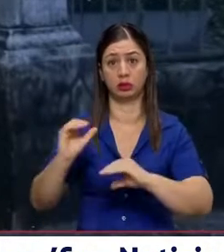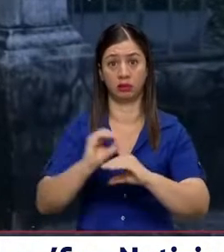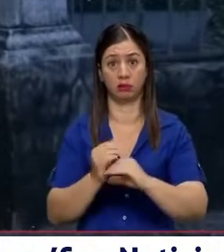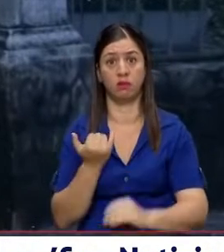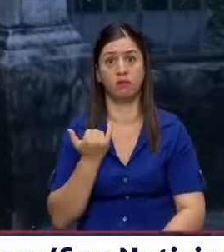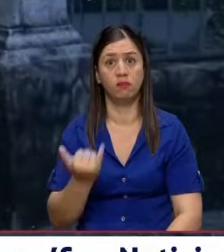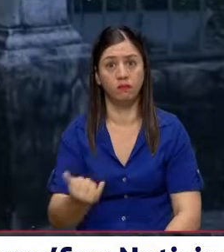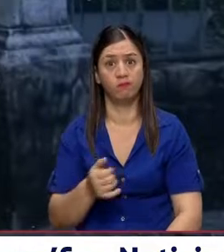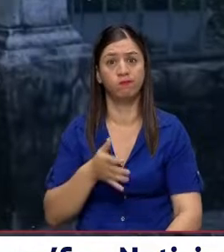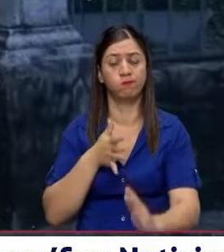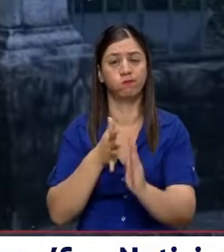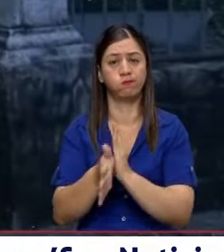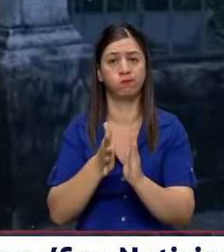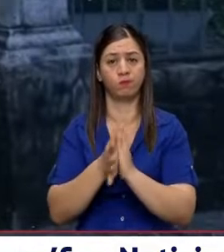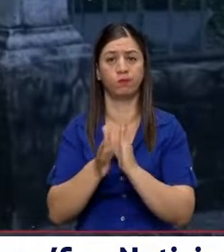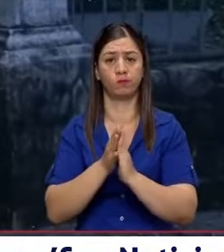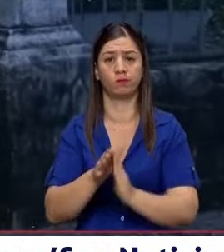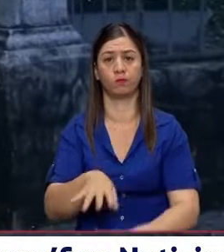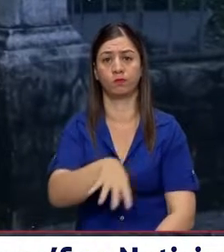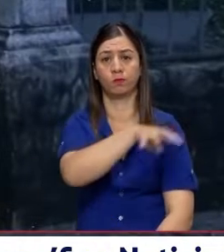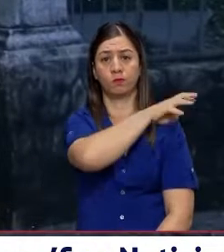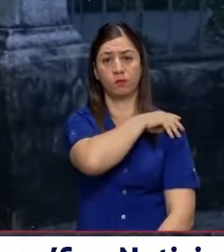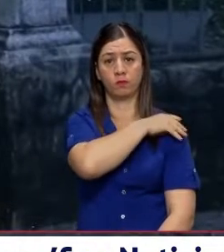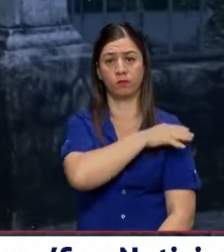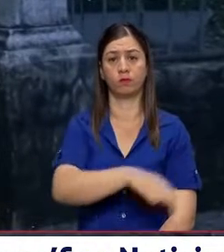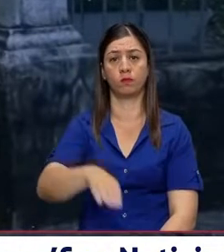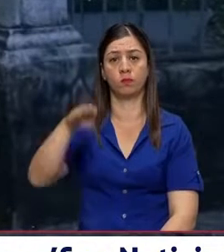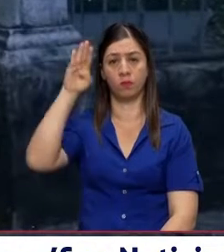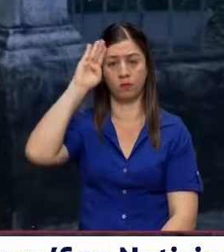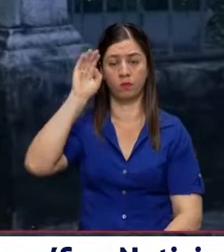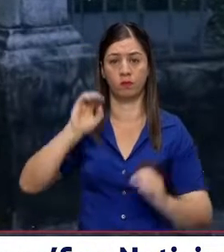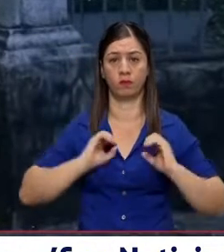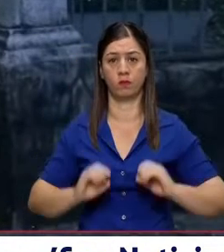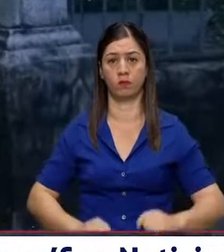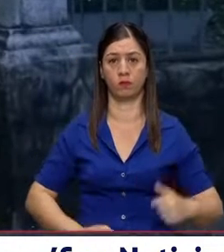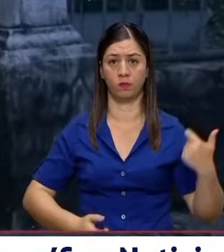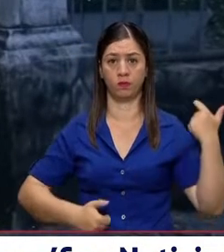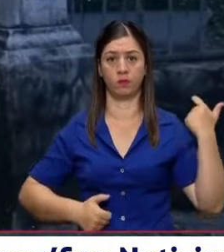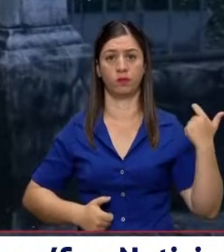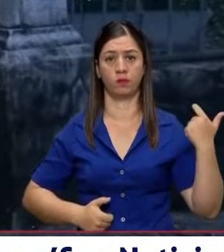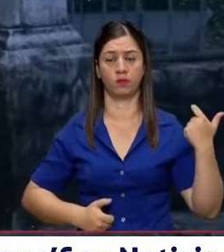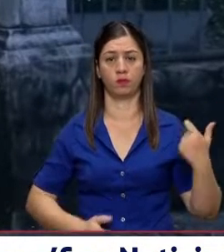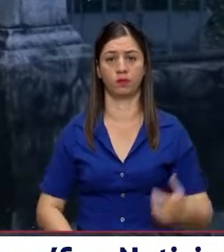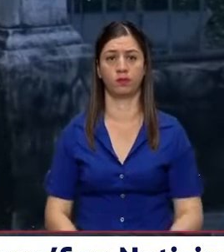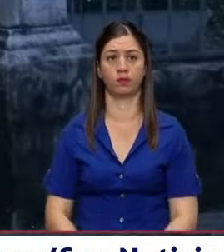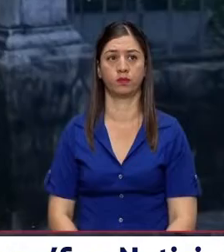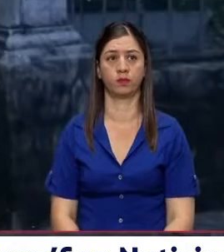en las últimas horas se pronunció el general John Jairo Rojas, comandante de la tercera división del Ejército Nacional.